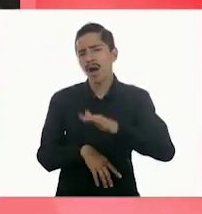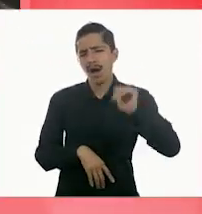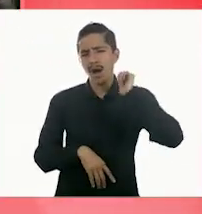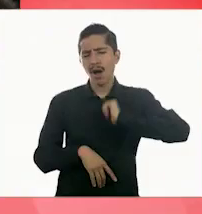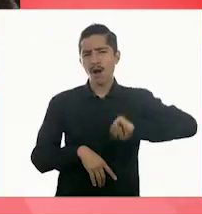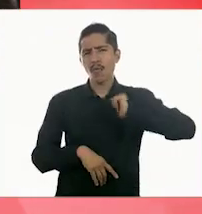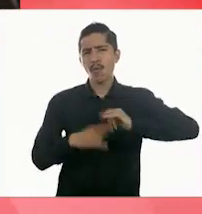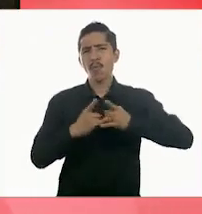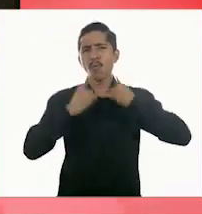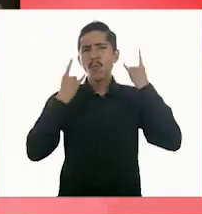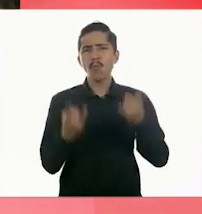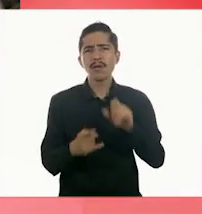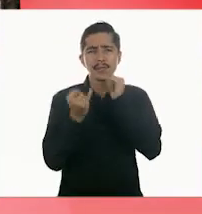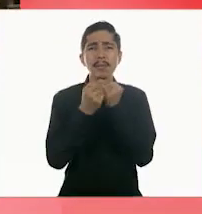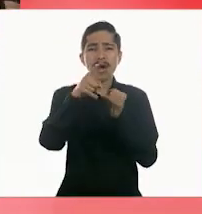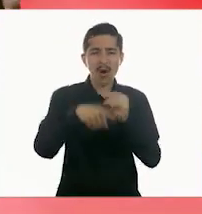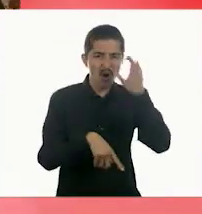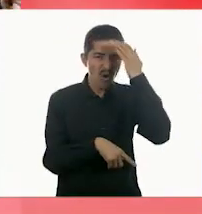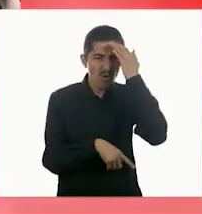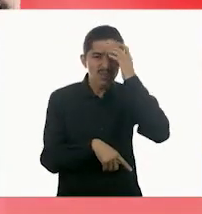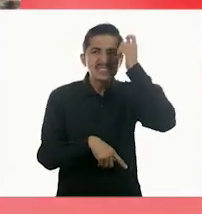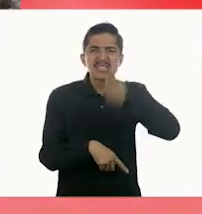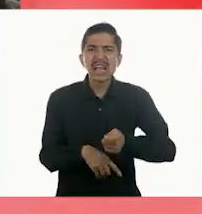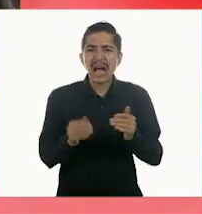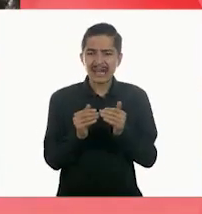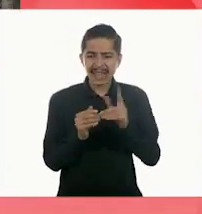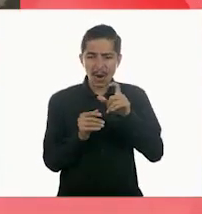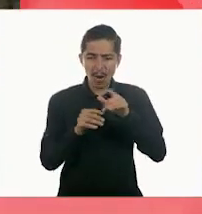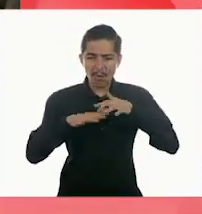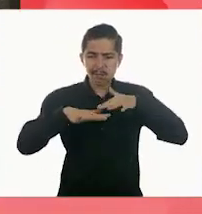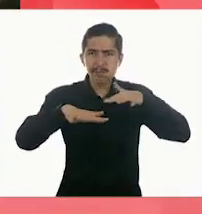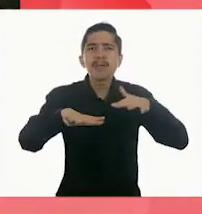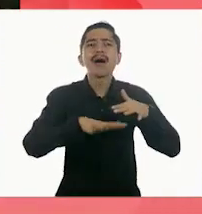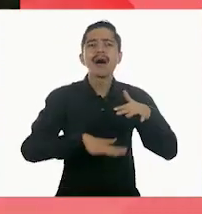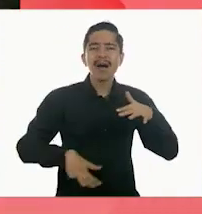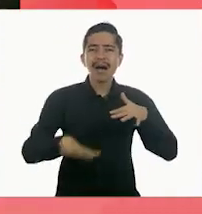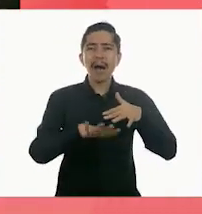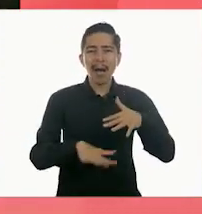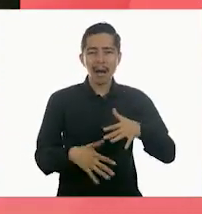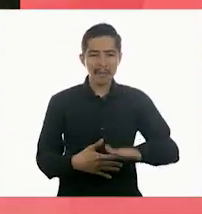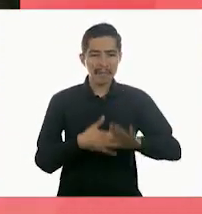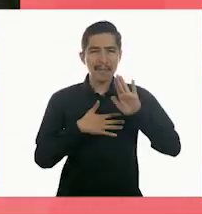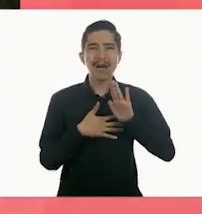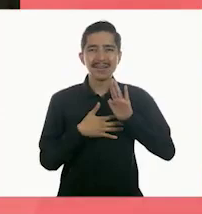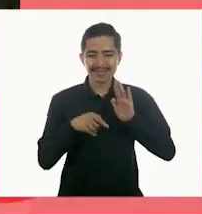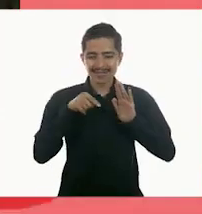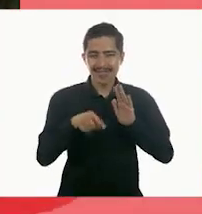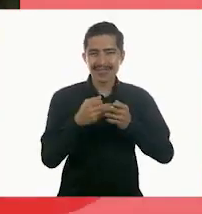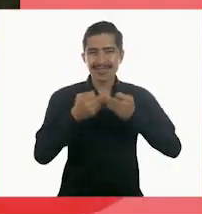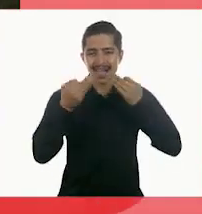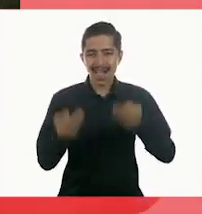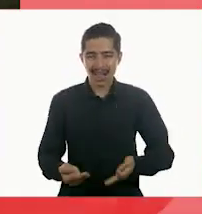hombre y conocer la Casa del Agua da el toque final a nuestro compromiso por la tierra.